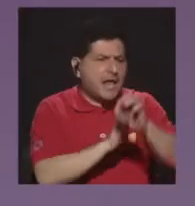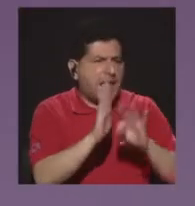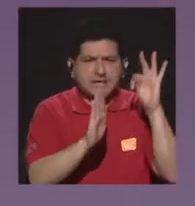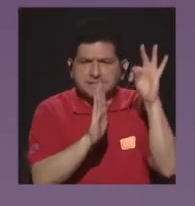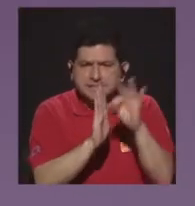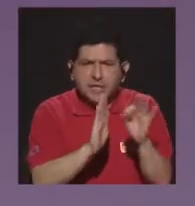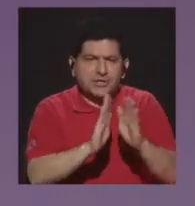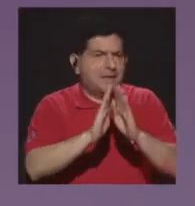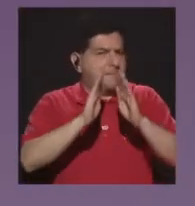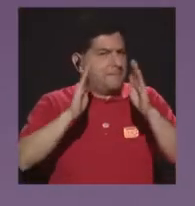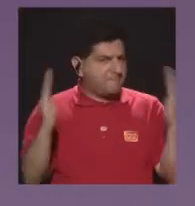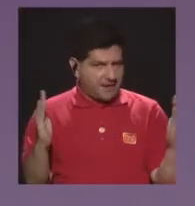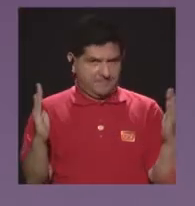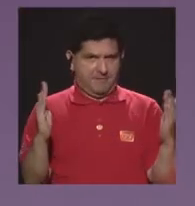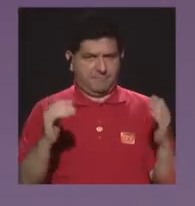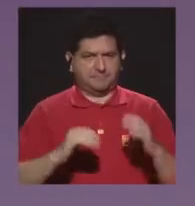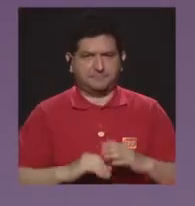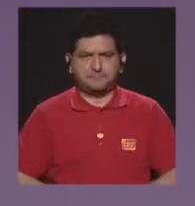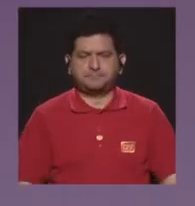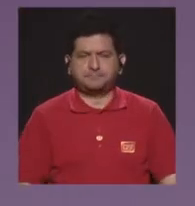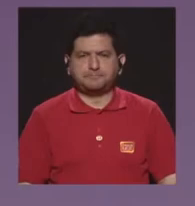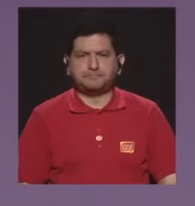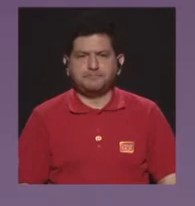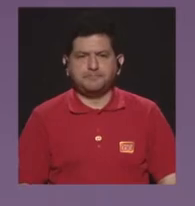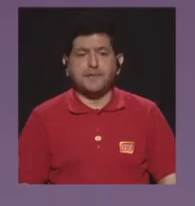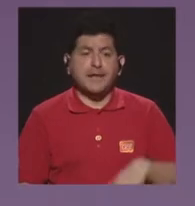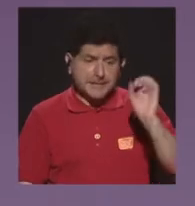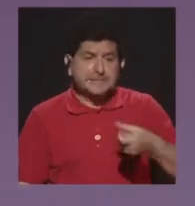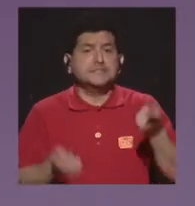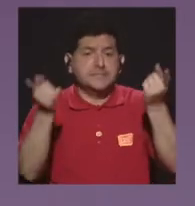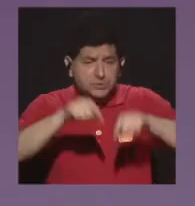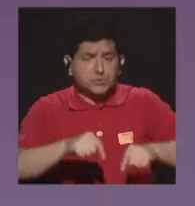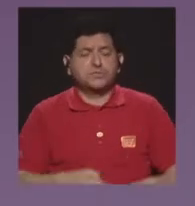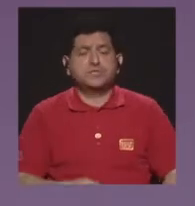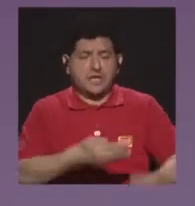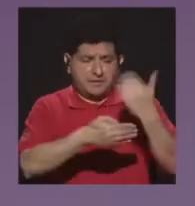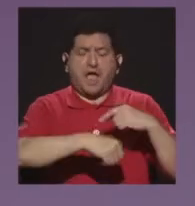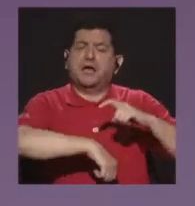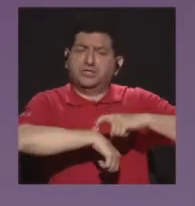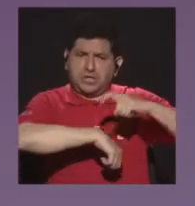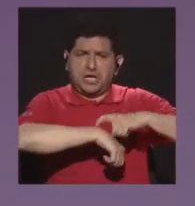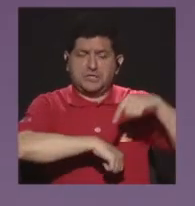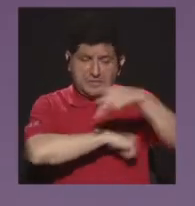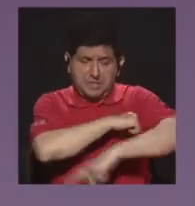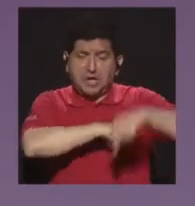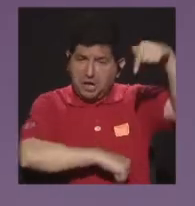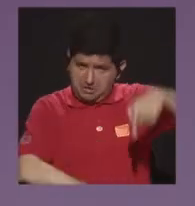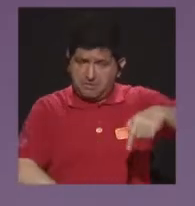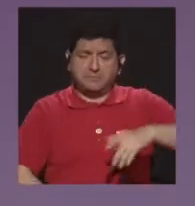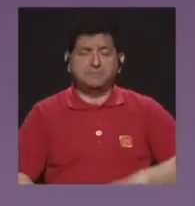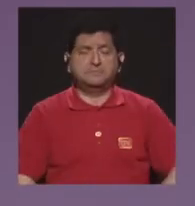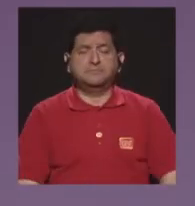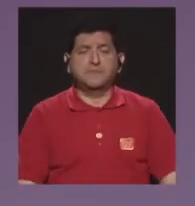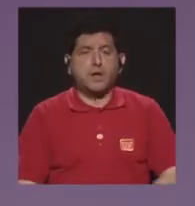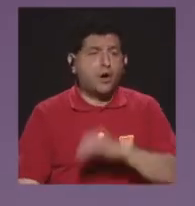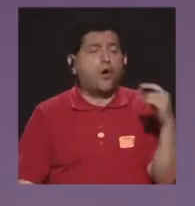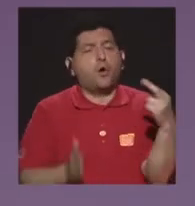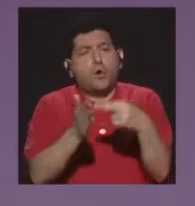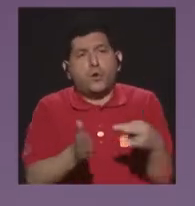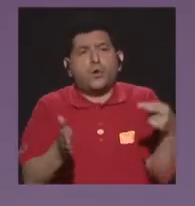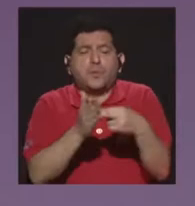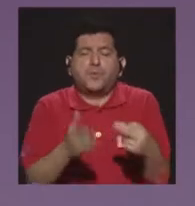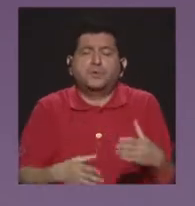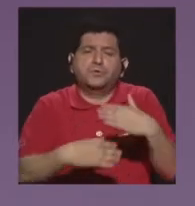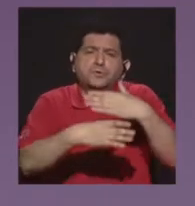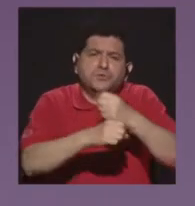estereotipos abierta, como si ocurría en otras épocas en nuestro país, o la reproducción que se